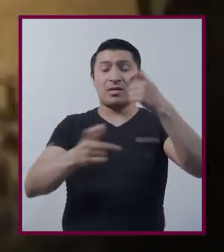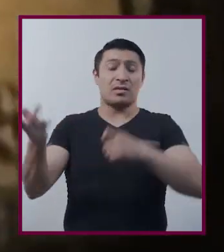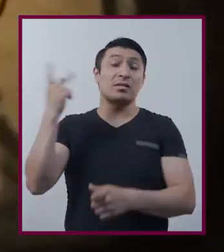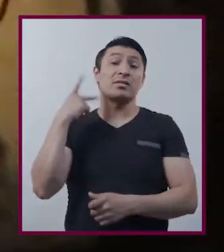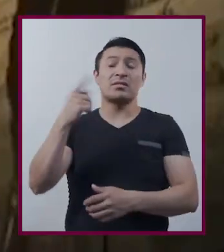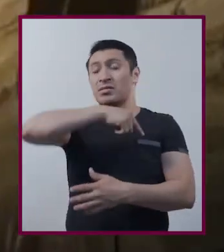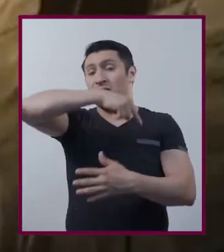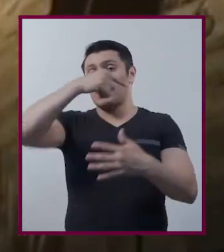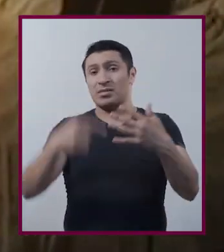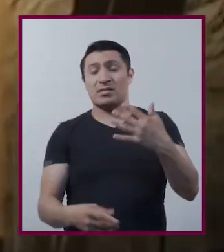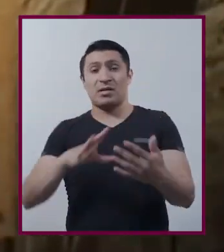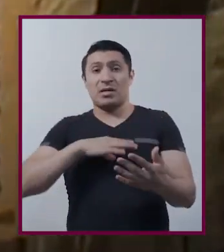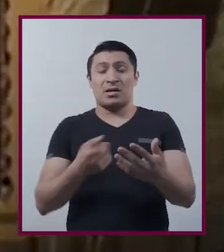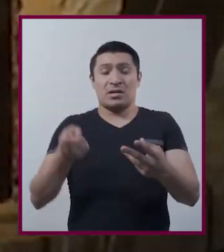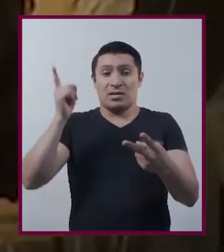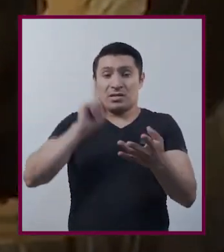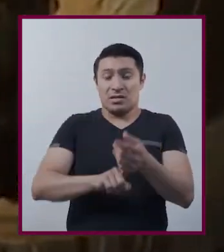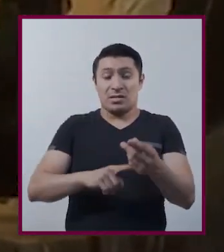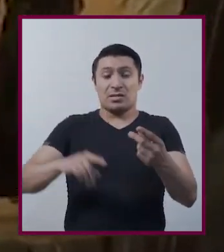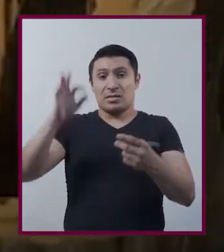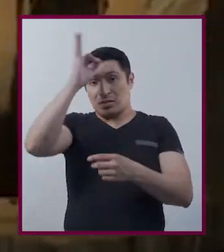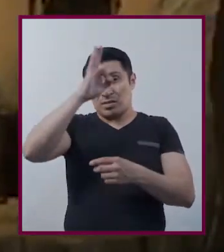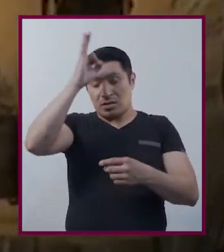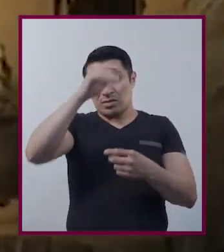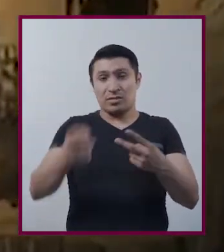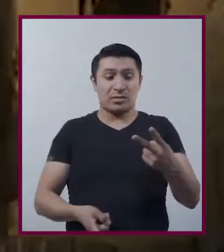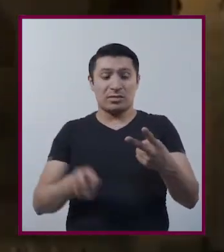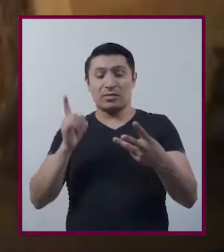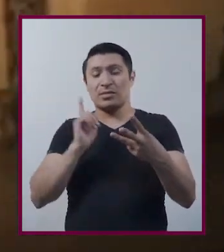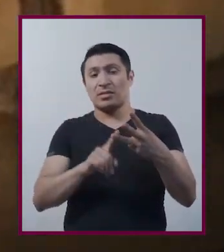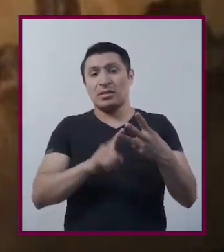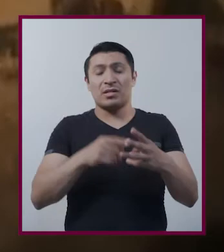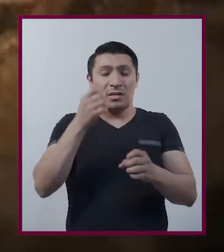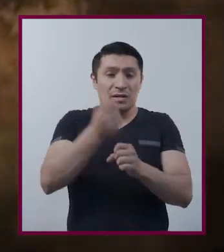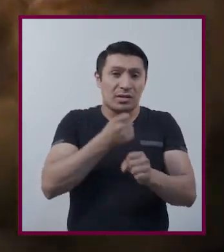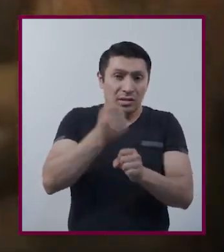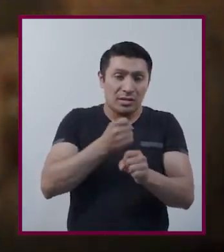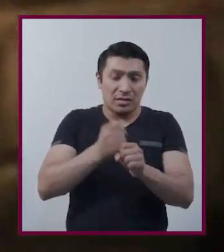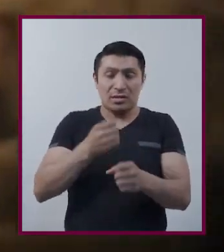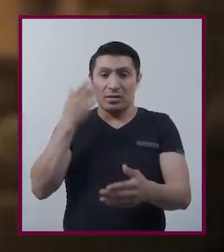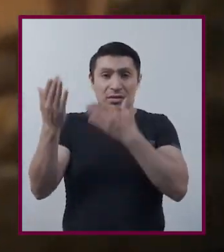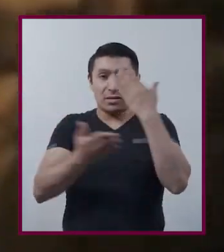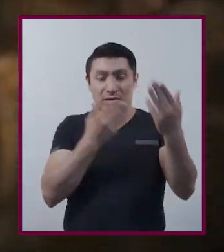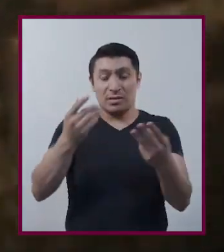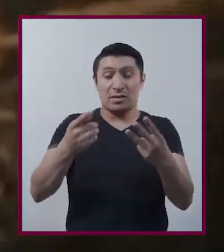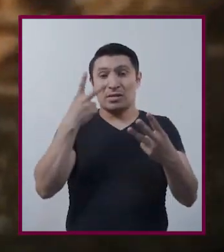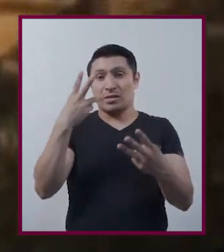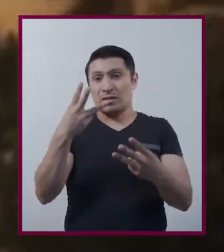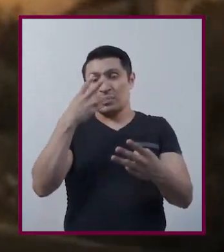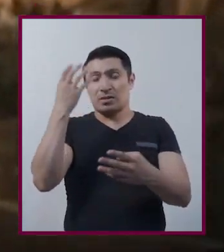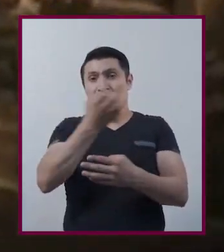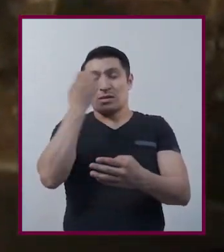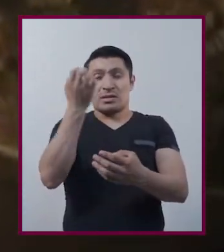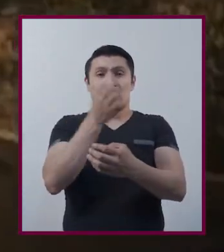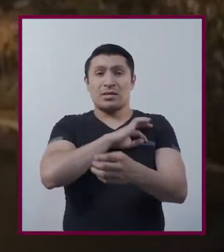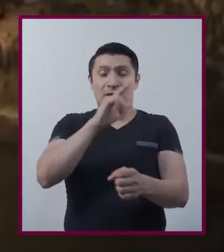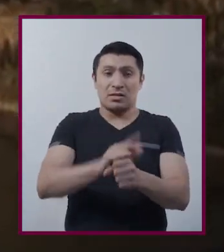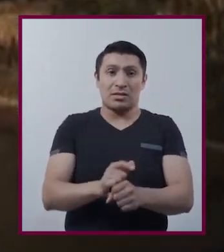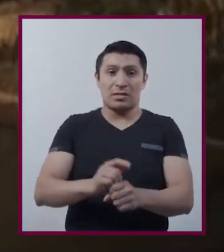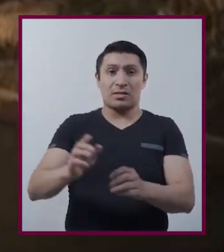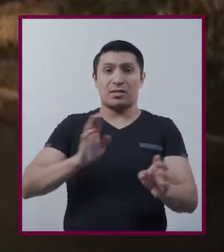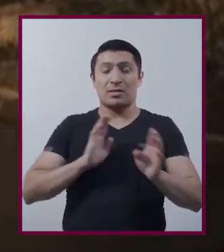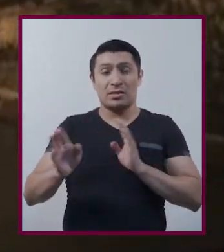y económico-políticas entraban en el ramo de filosofía. En cuanto a las carreras prácticas, se estudiarían en 3